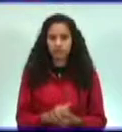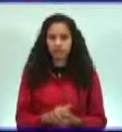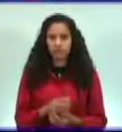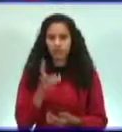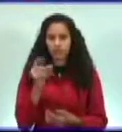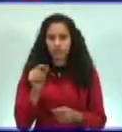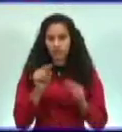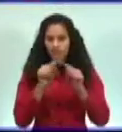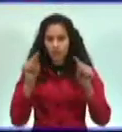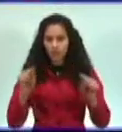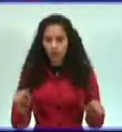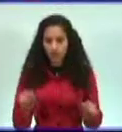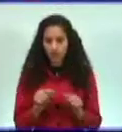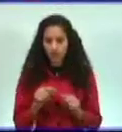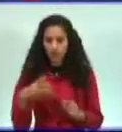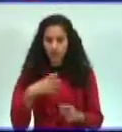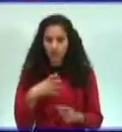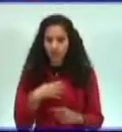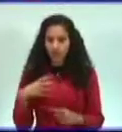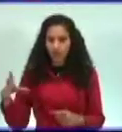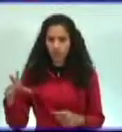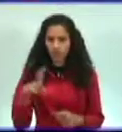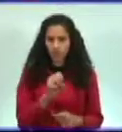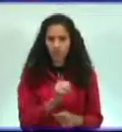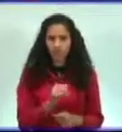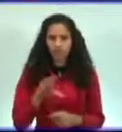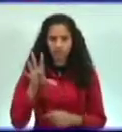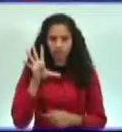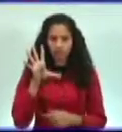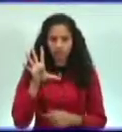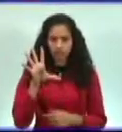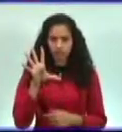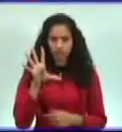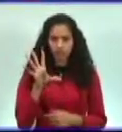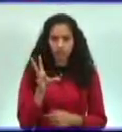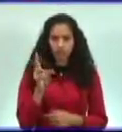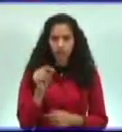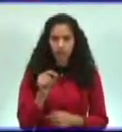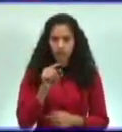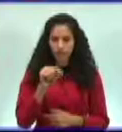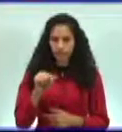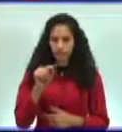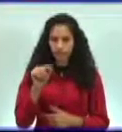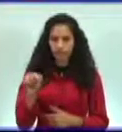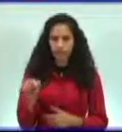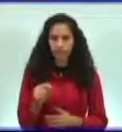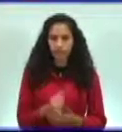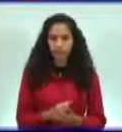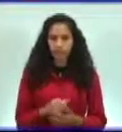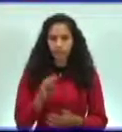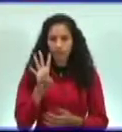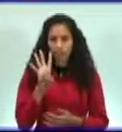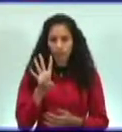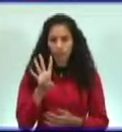¿Cuántos cuadrados tenemos en total? 5. ¿Cuánto hemos tachado?